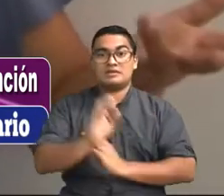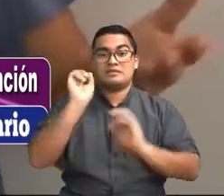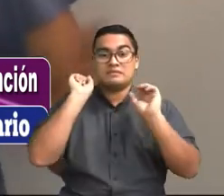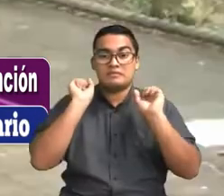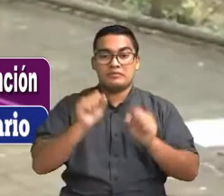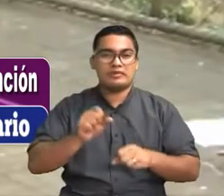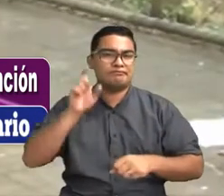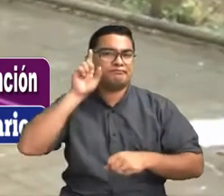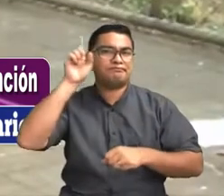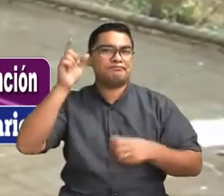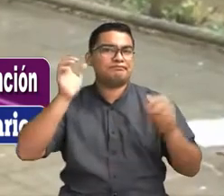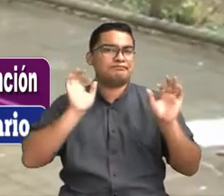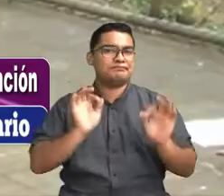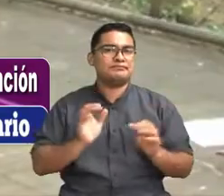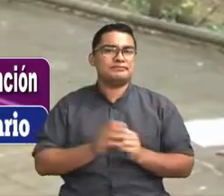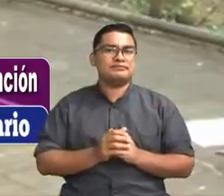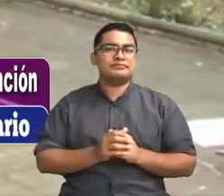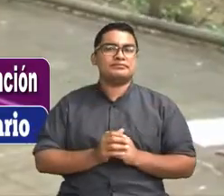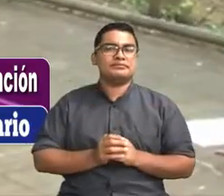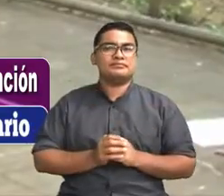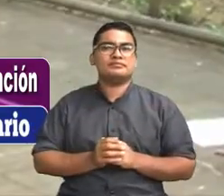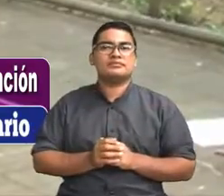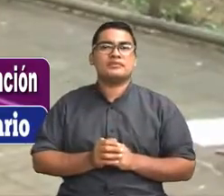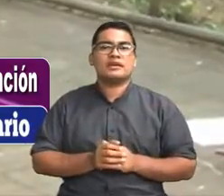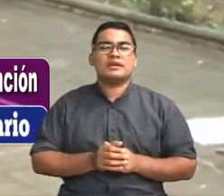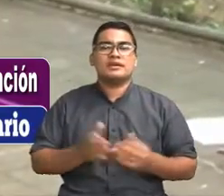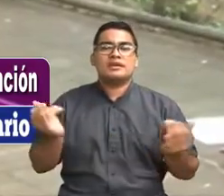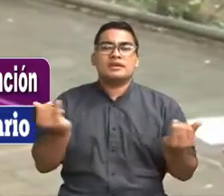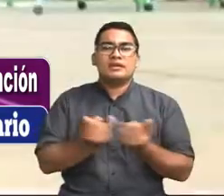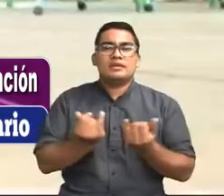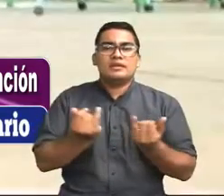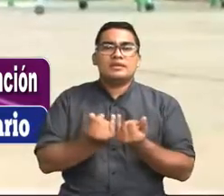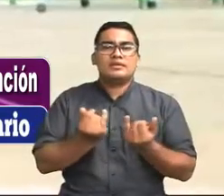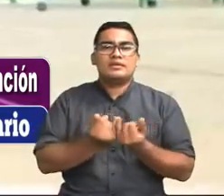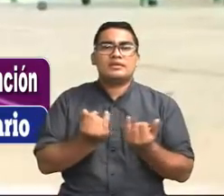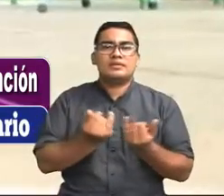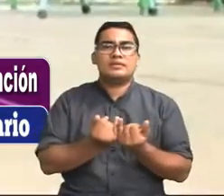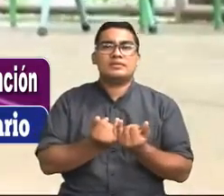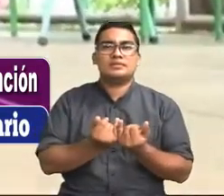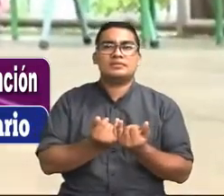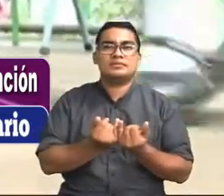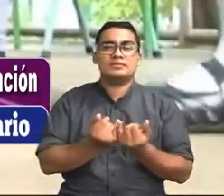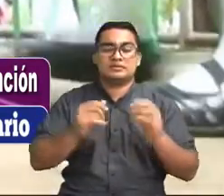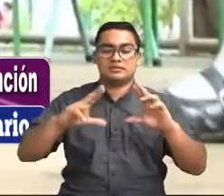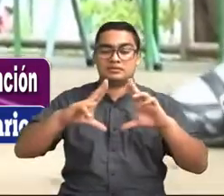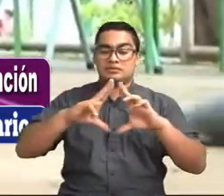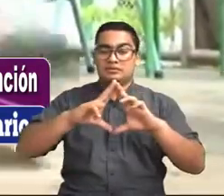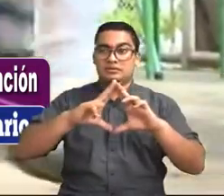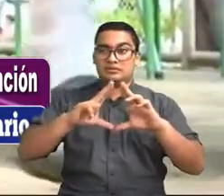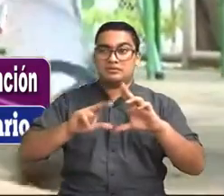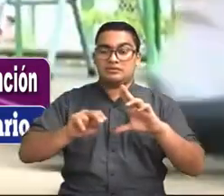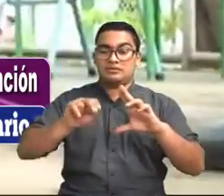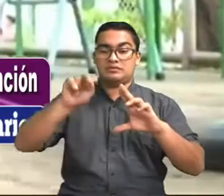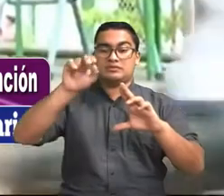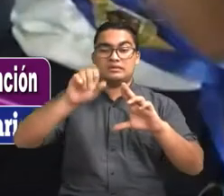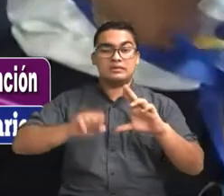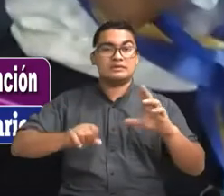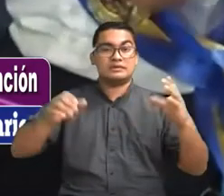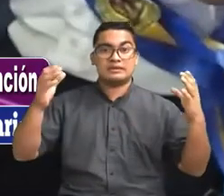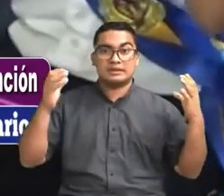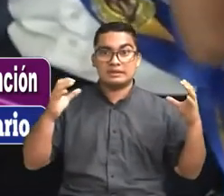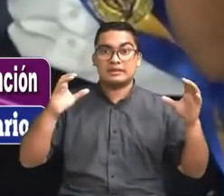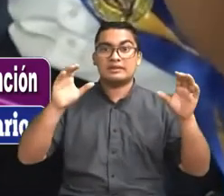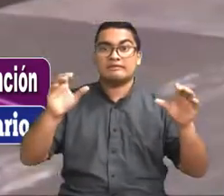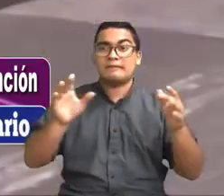desarrollarse. Y creo que la región de Caribe está